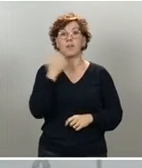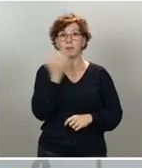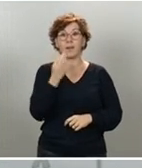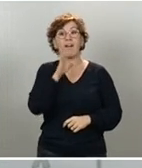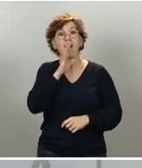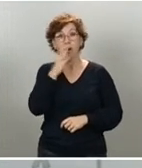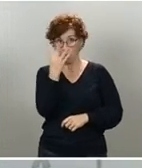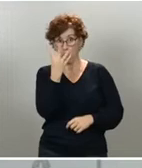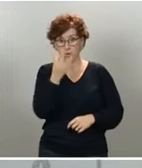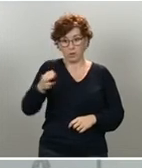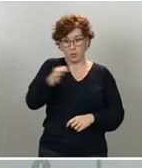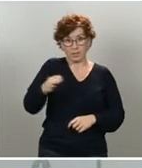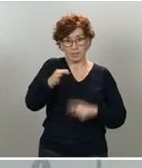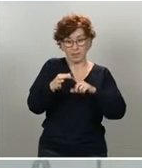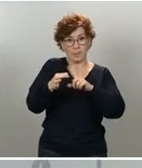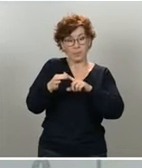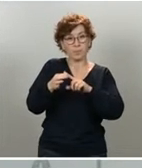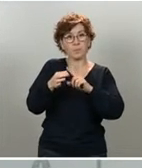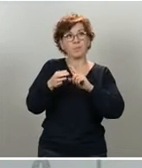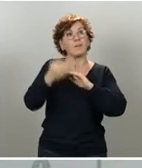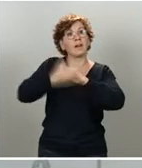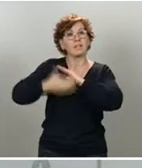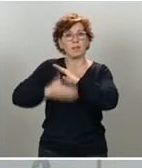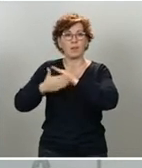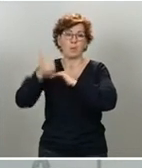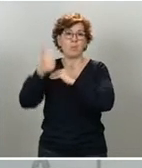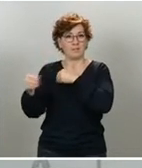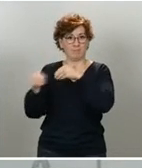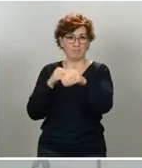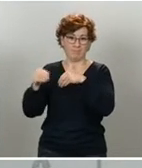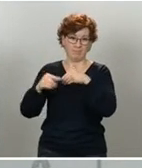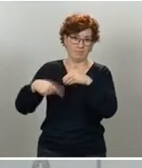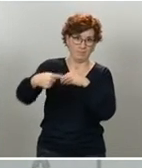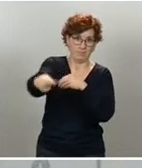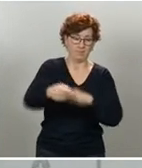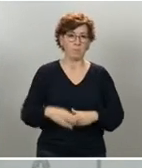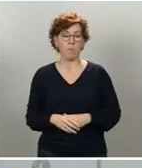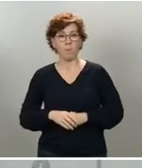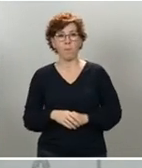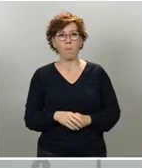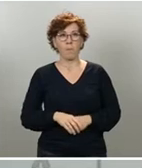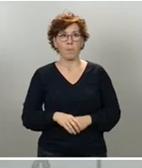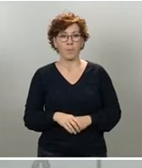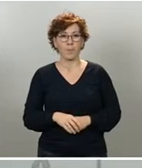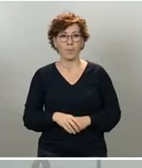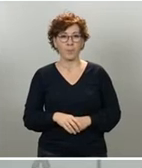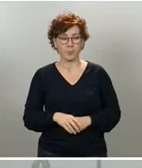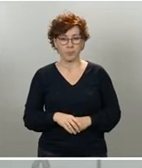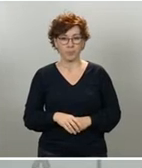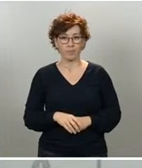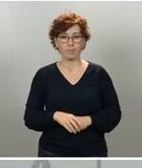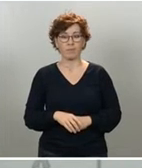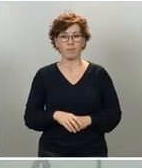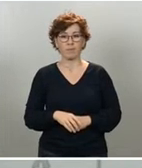las restricciones se irán relajando aún más en los próximos días. Se permitirá el contacto social en